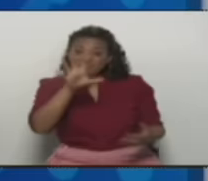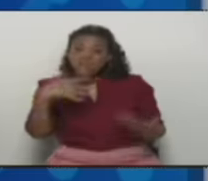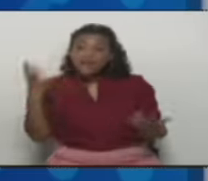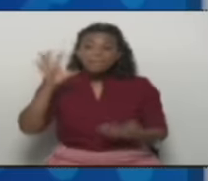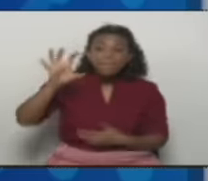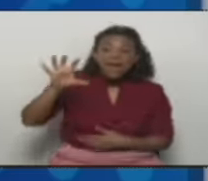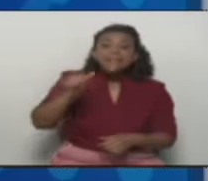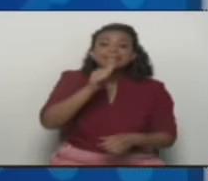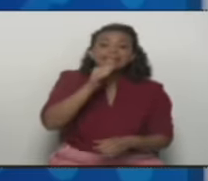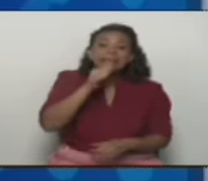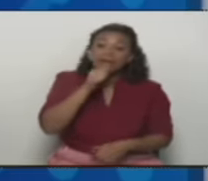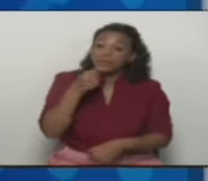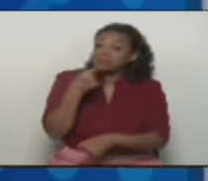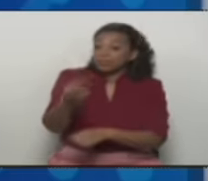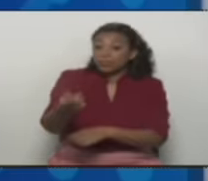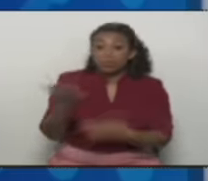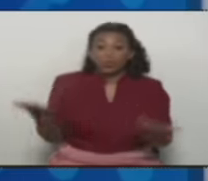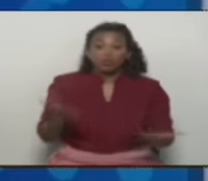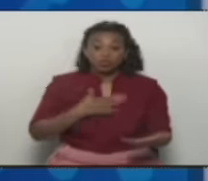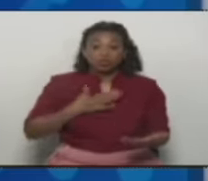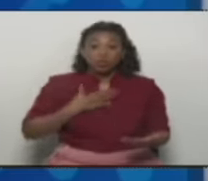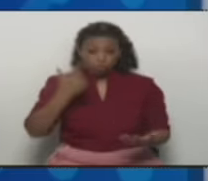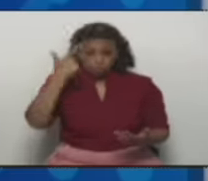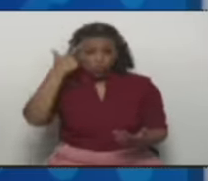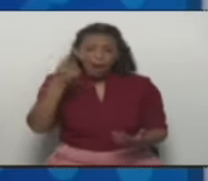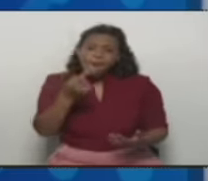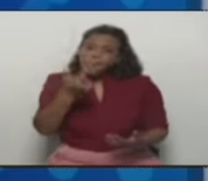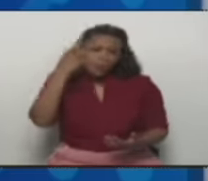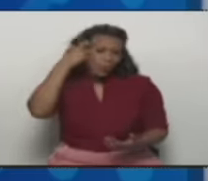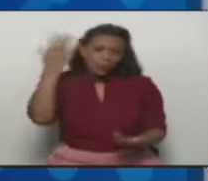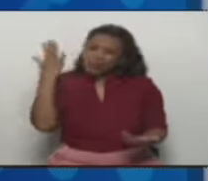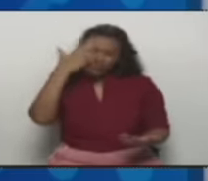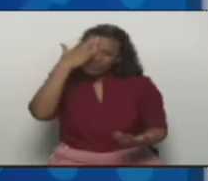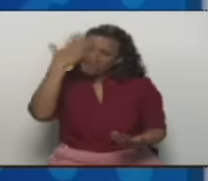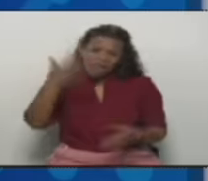Yo les tengo que decir que yo supe eso hace muy poco.